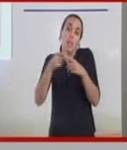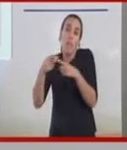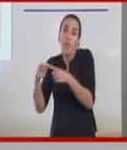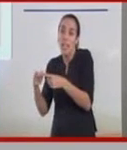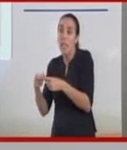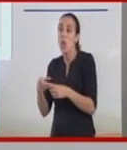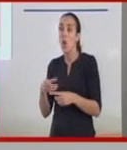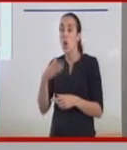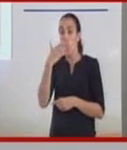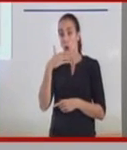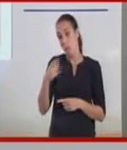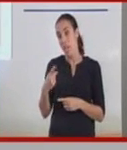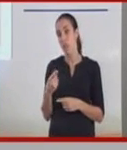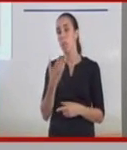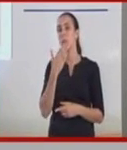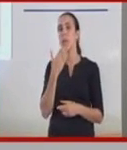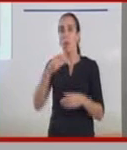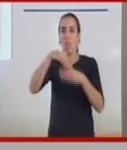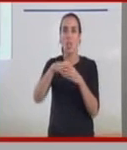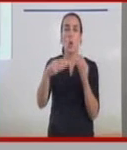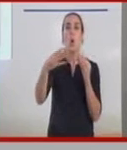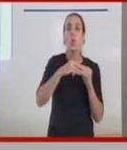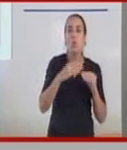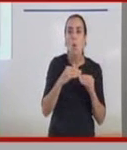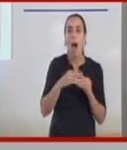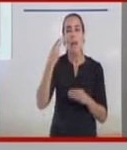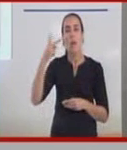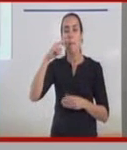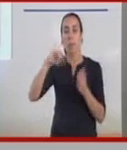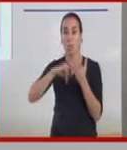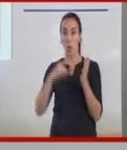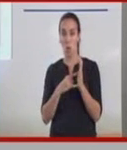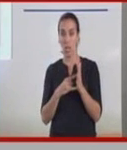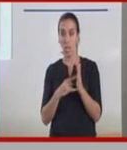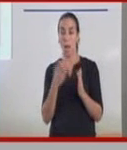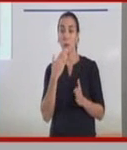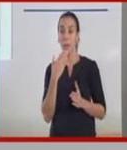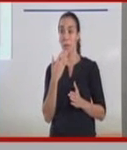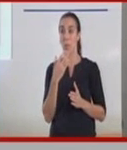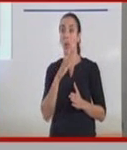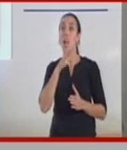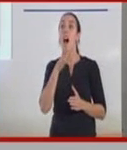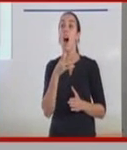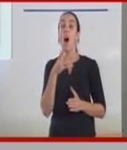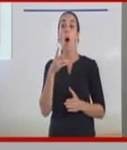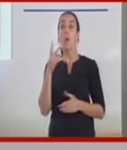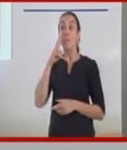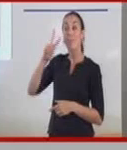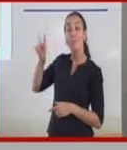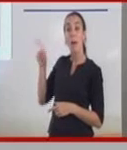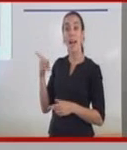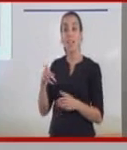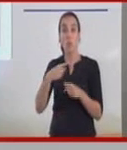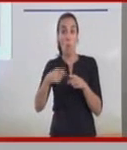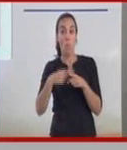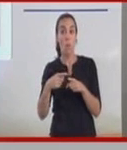de conocimiento, en los que se integran usuarios, expertos en tecnología, si por ejemplo lo que vamos a diseñar es un producto o servicio